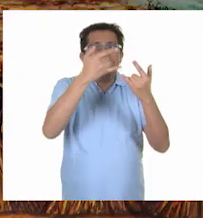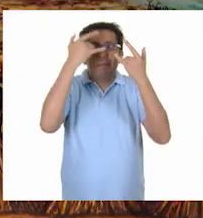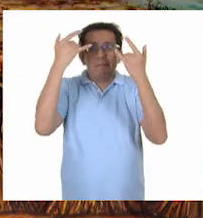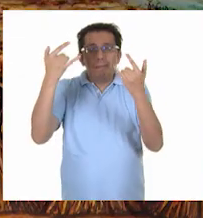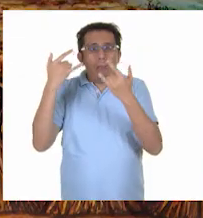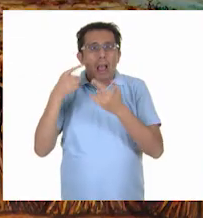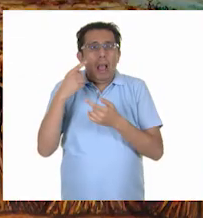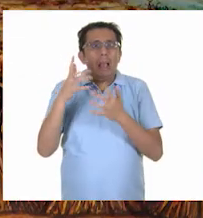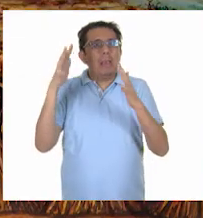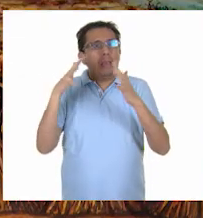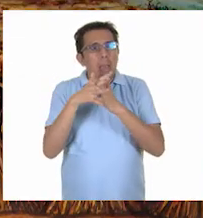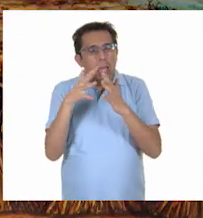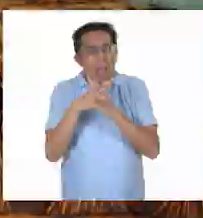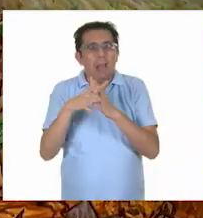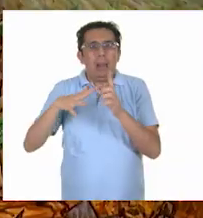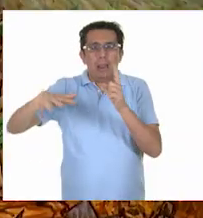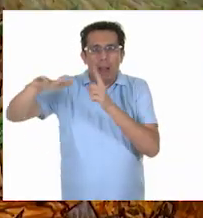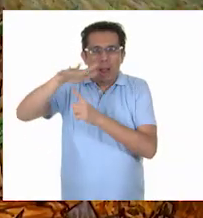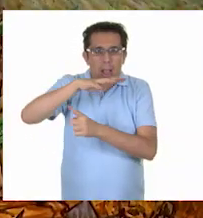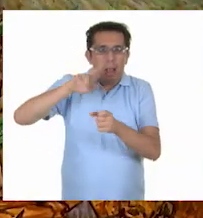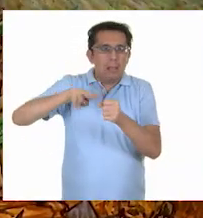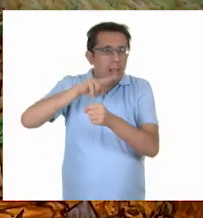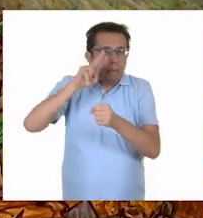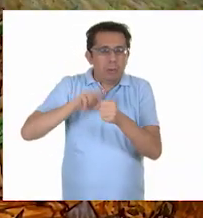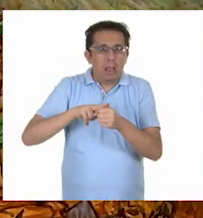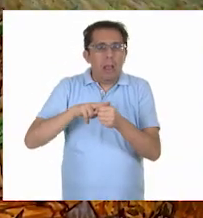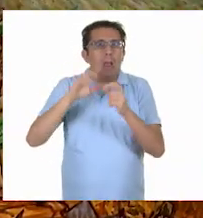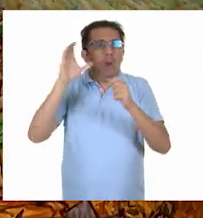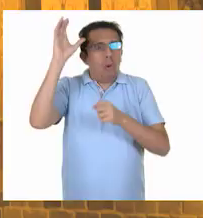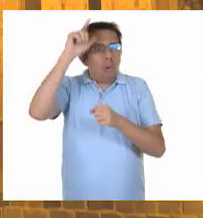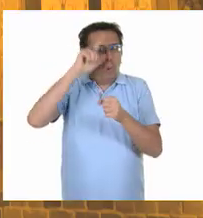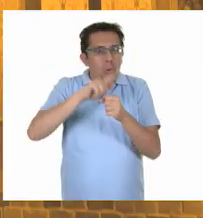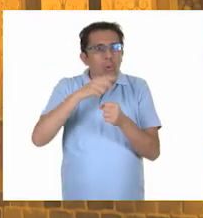de guerra, naturaleza y cultura.